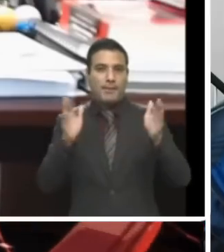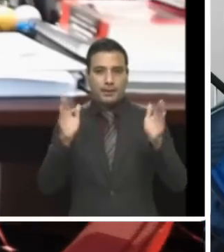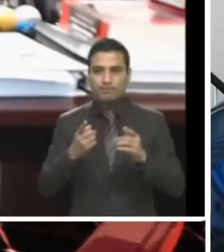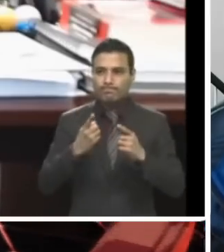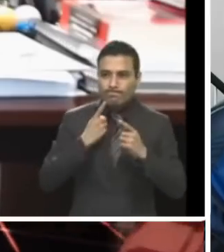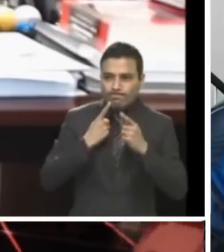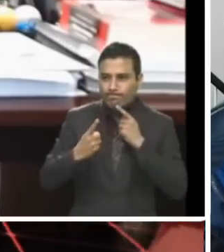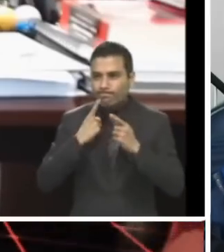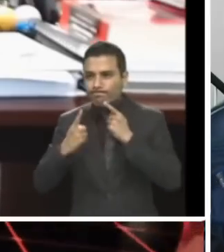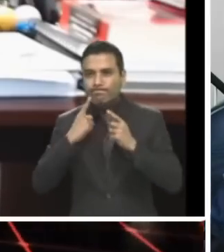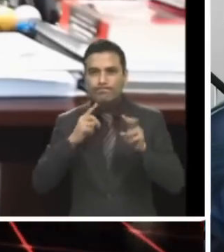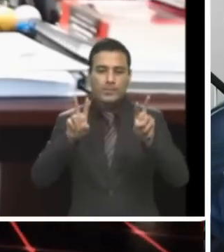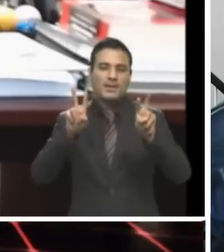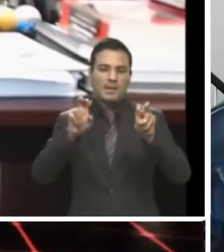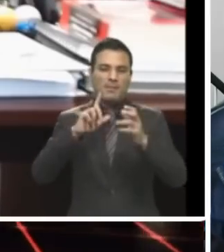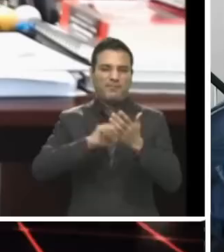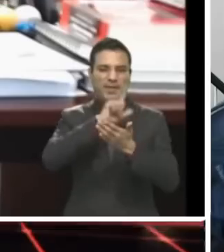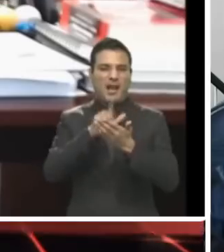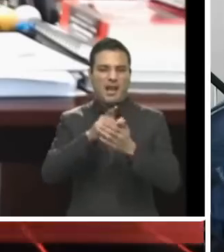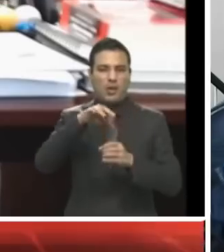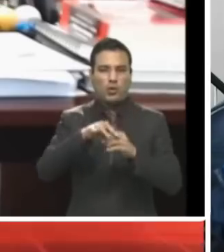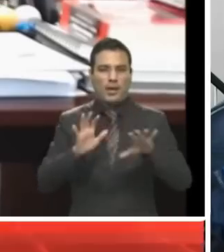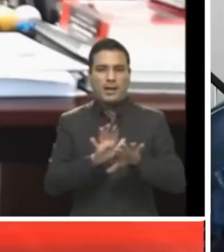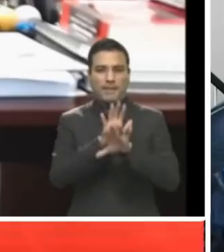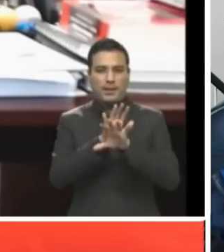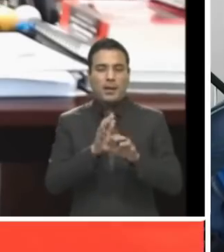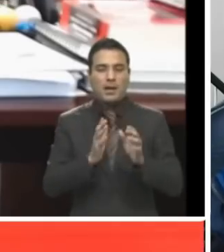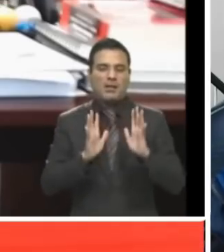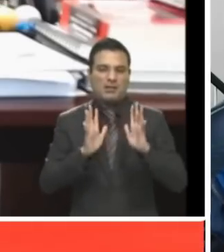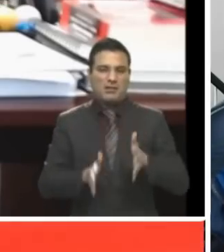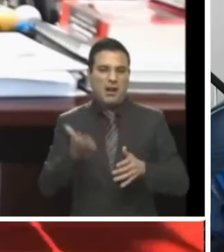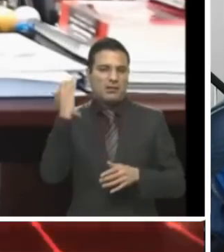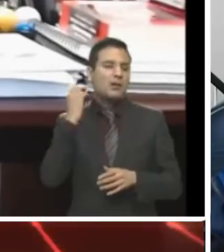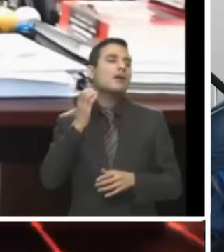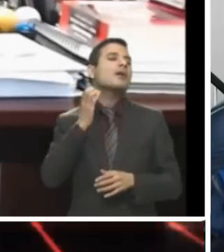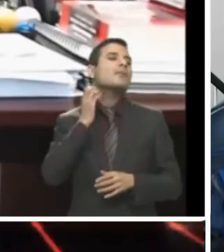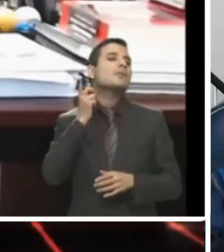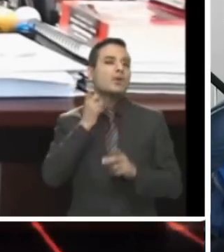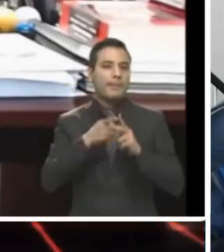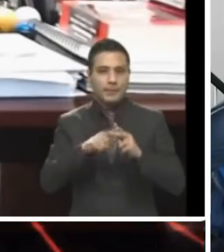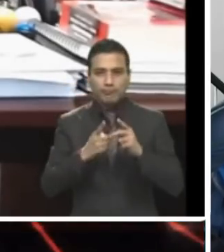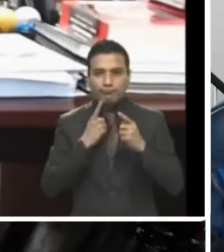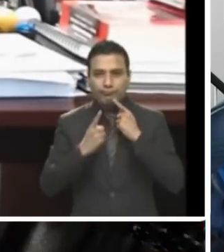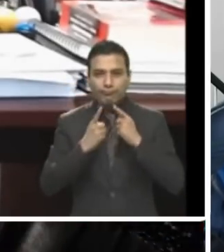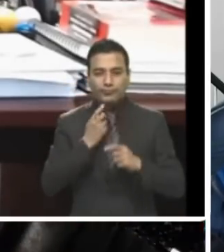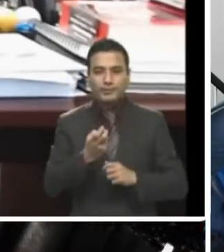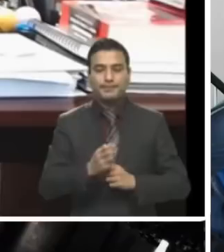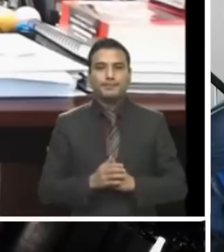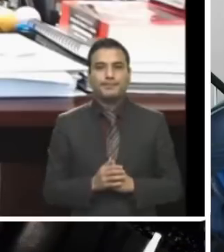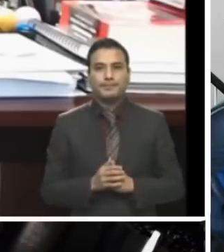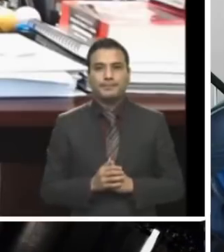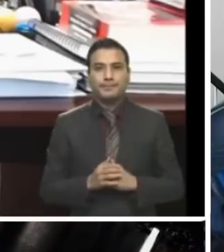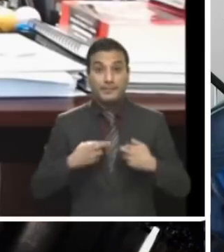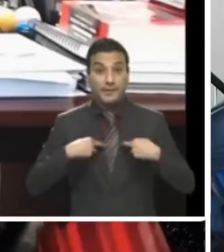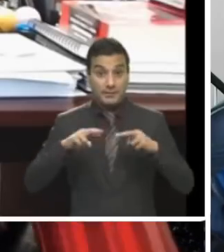discusión pública que la cámara de diputados ha iniciado hacia algunas empresas creo que el señor